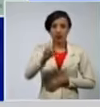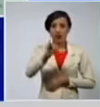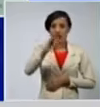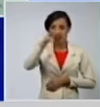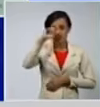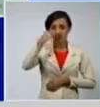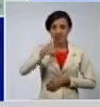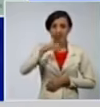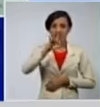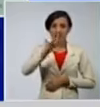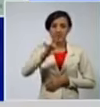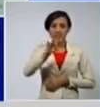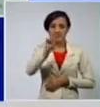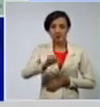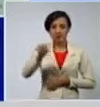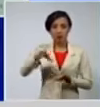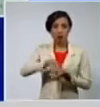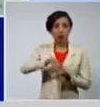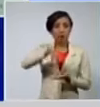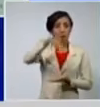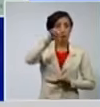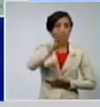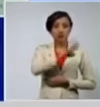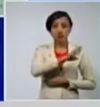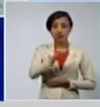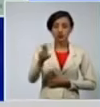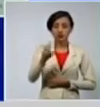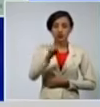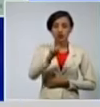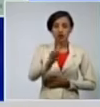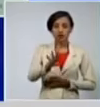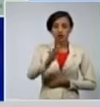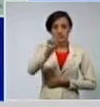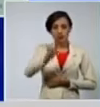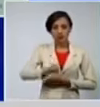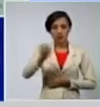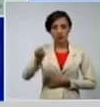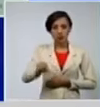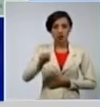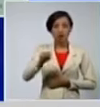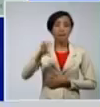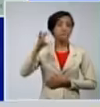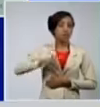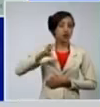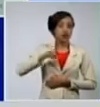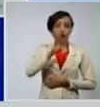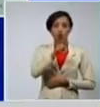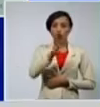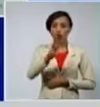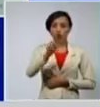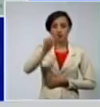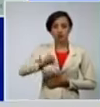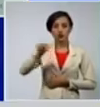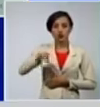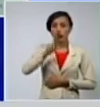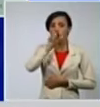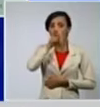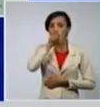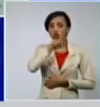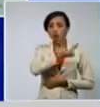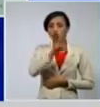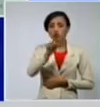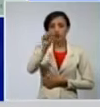15, Plaza de la Revolución 14, Marianao 12, Cotorro 11, y